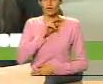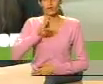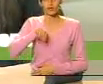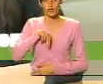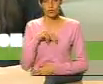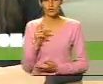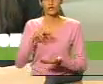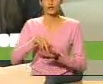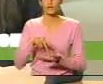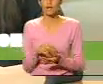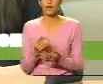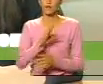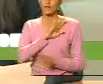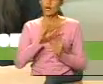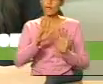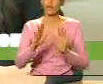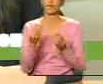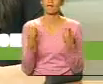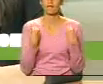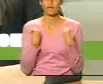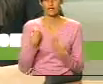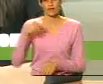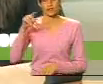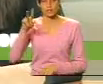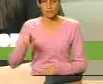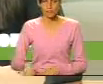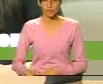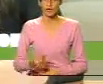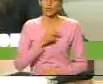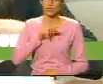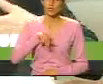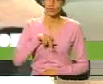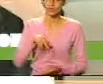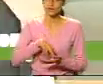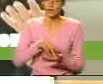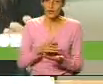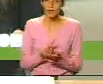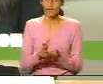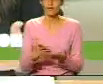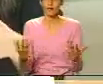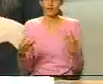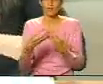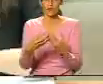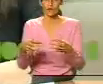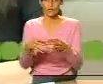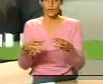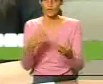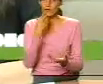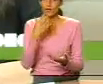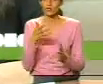nosotros, que es parte de su vida cotidiana. Nosotros somos, a través de la compañía,